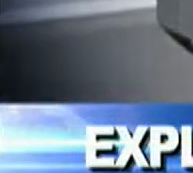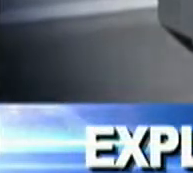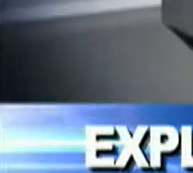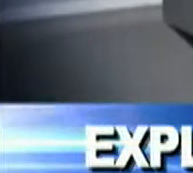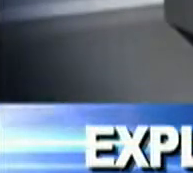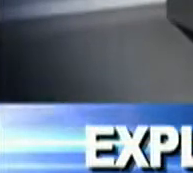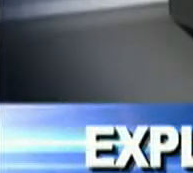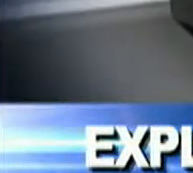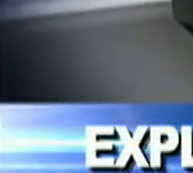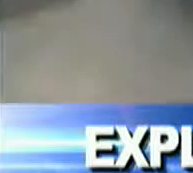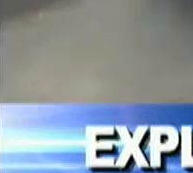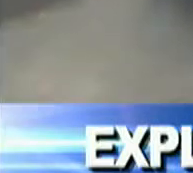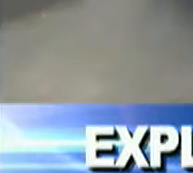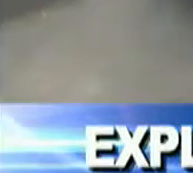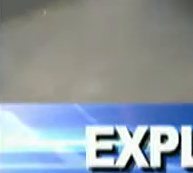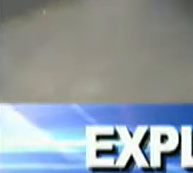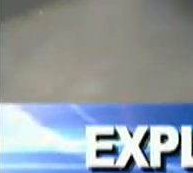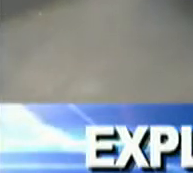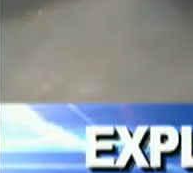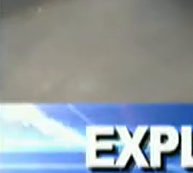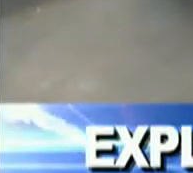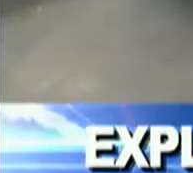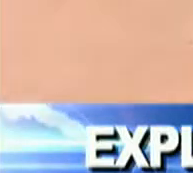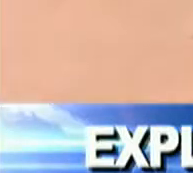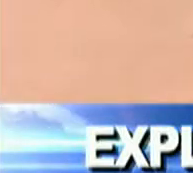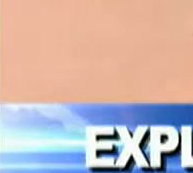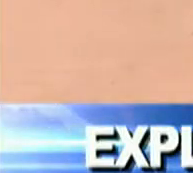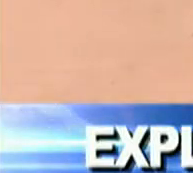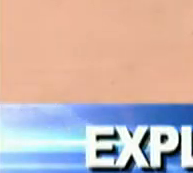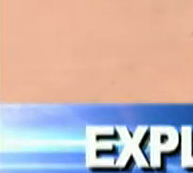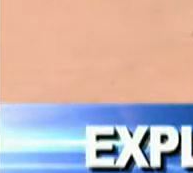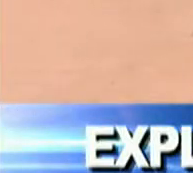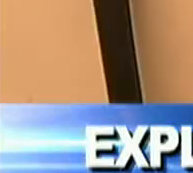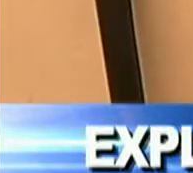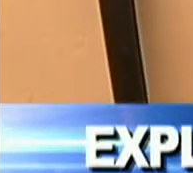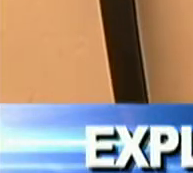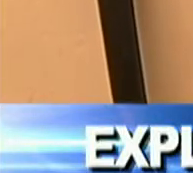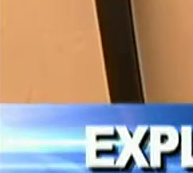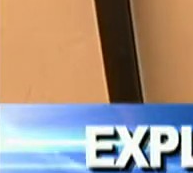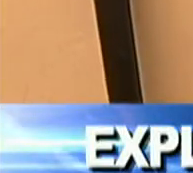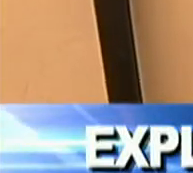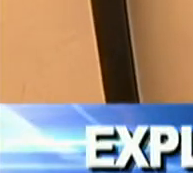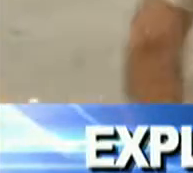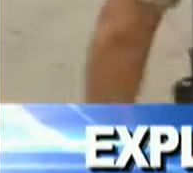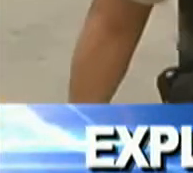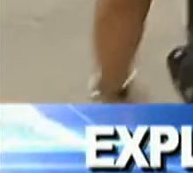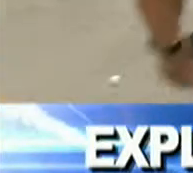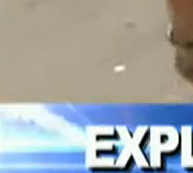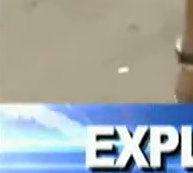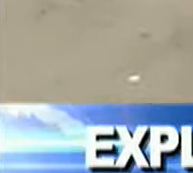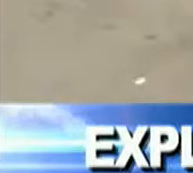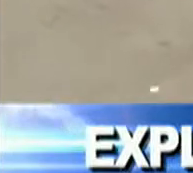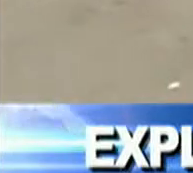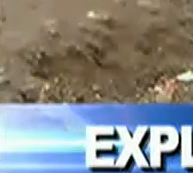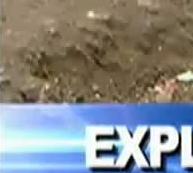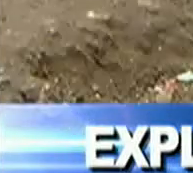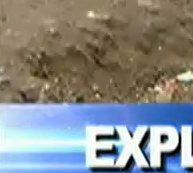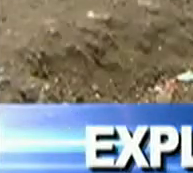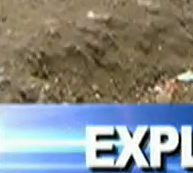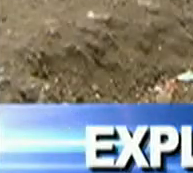Explosión en un parqueadero afectó varias viviendas en el sur de Guayaquil. Afortunadamente, no